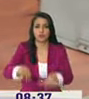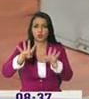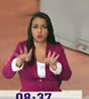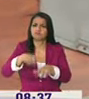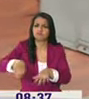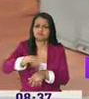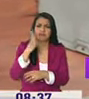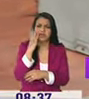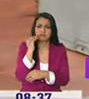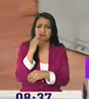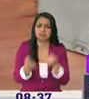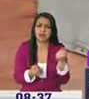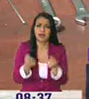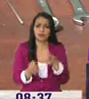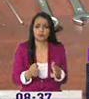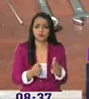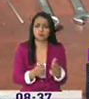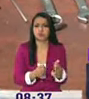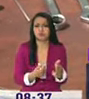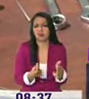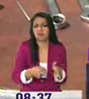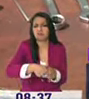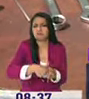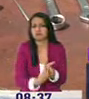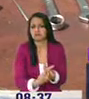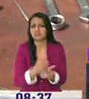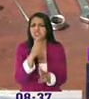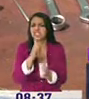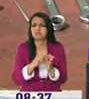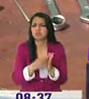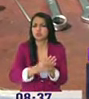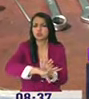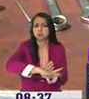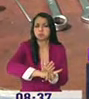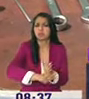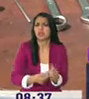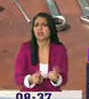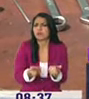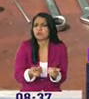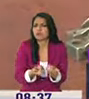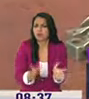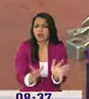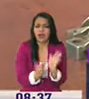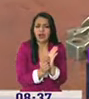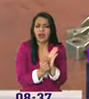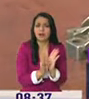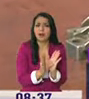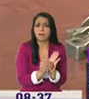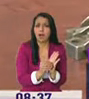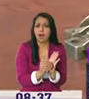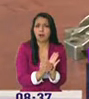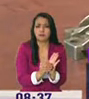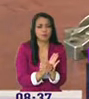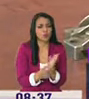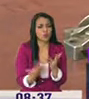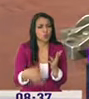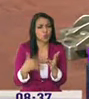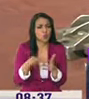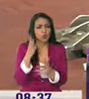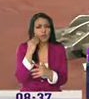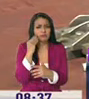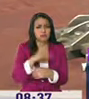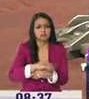vehículos estacionados en la vía pública. Necesitaban menos de 3 minutos para acabar con las seguridades y alarmas. Abierta la puerta, eran especialistas en